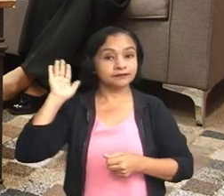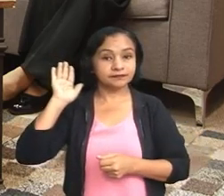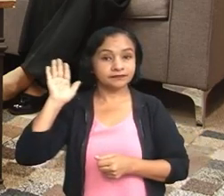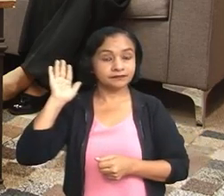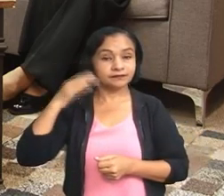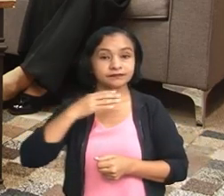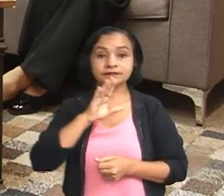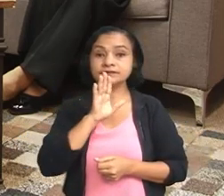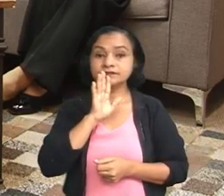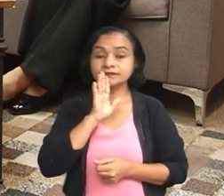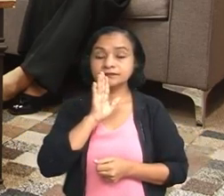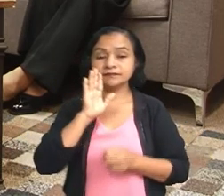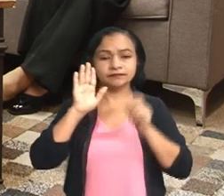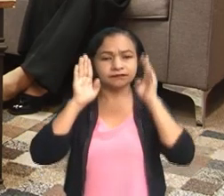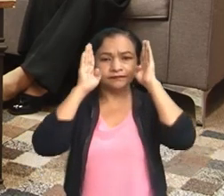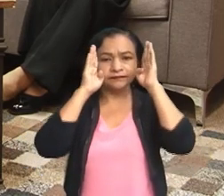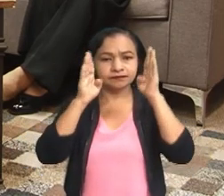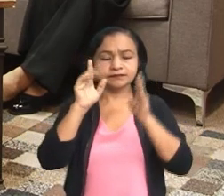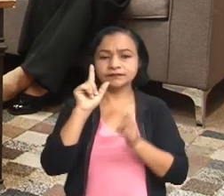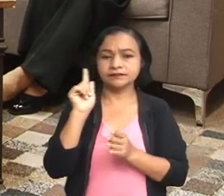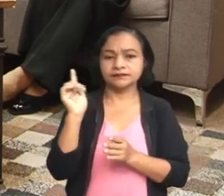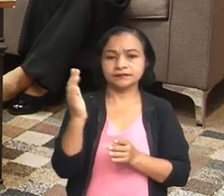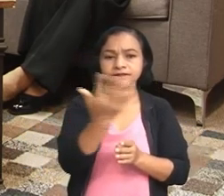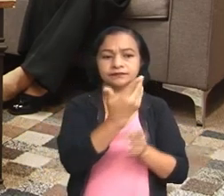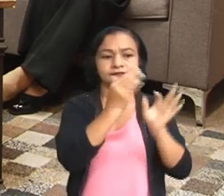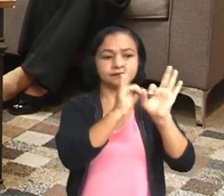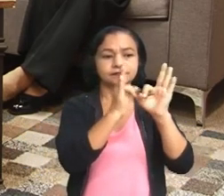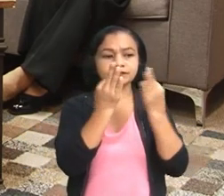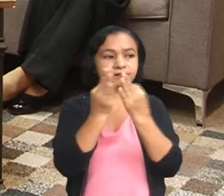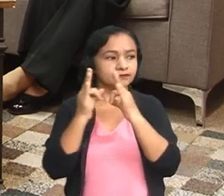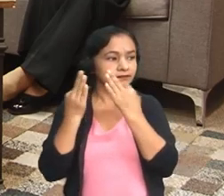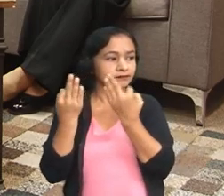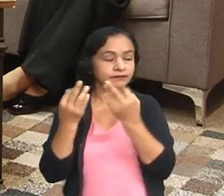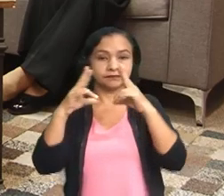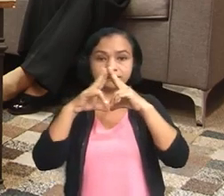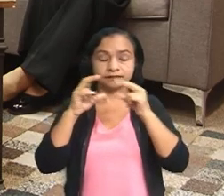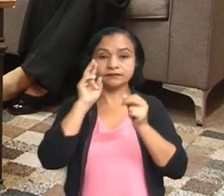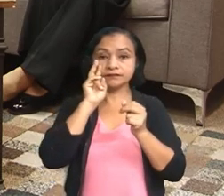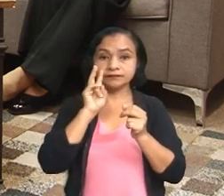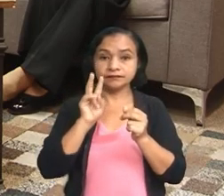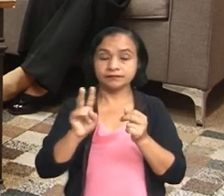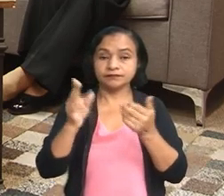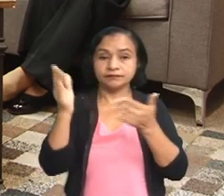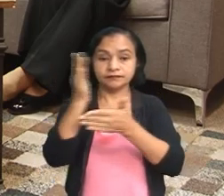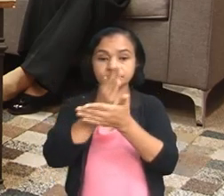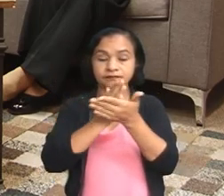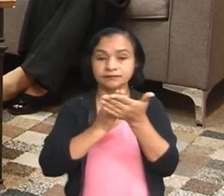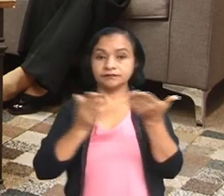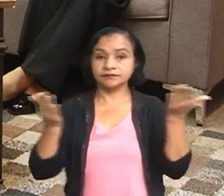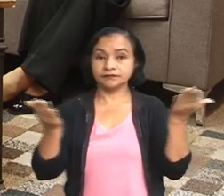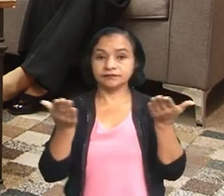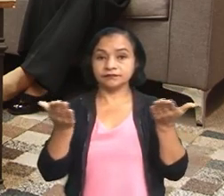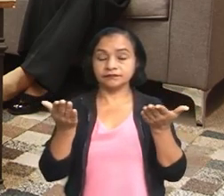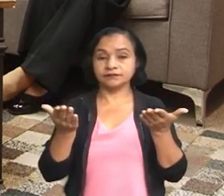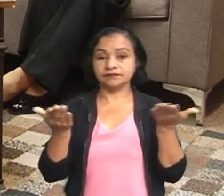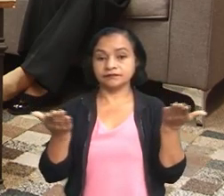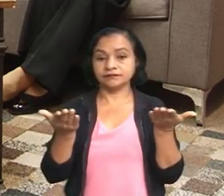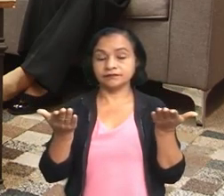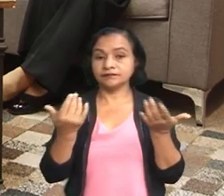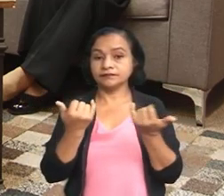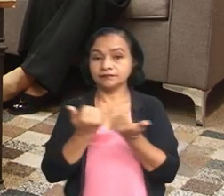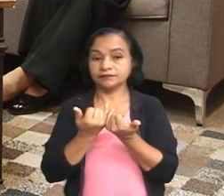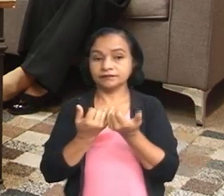al hablar de atención integral a las familias nicaragüenses a partir de, bueno, lo vemos a través de algunos paquetes entregados a través de